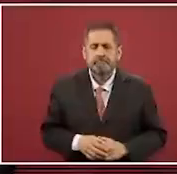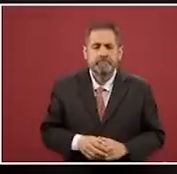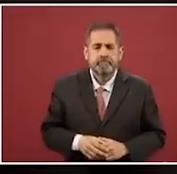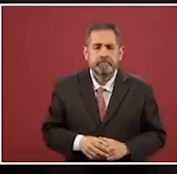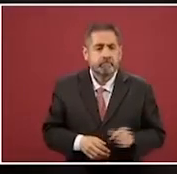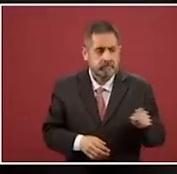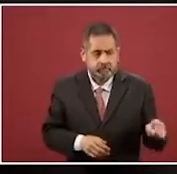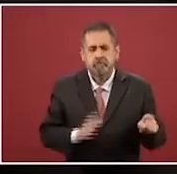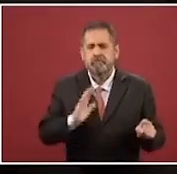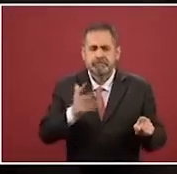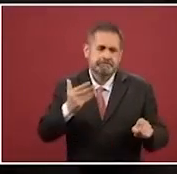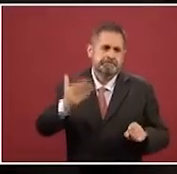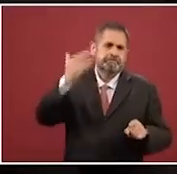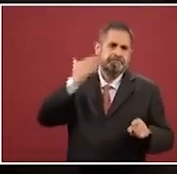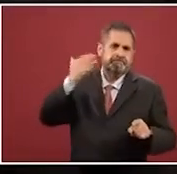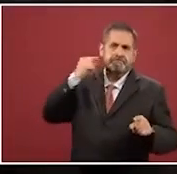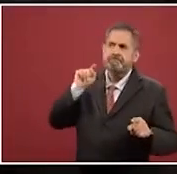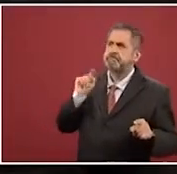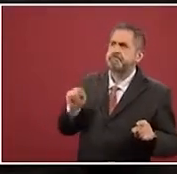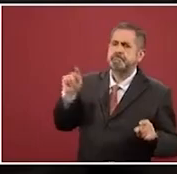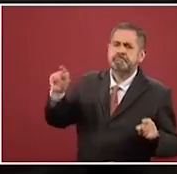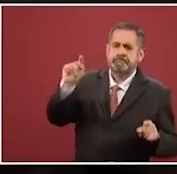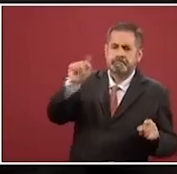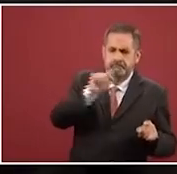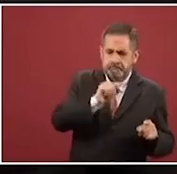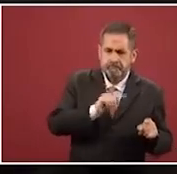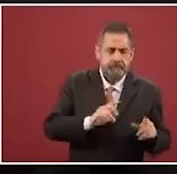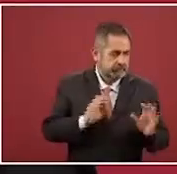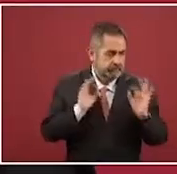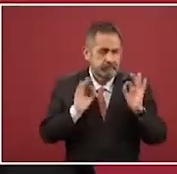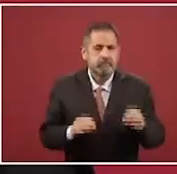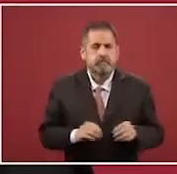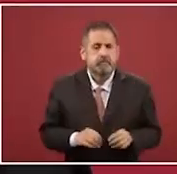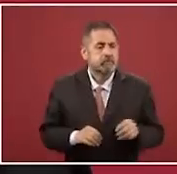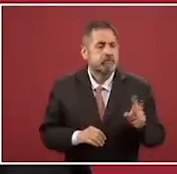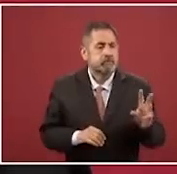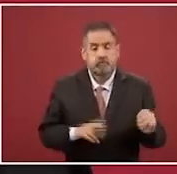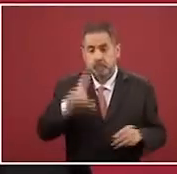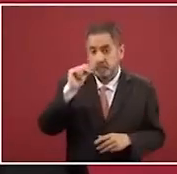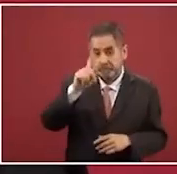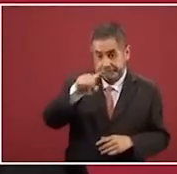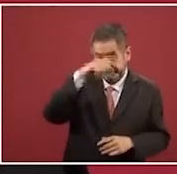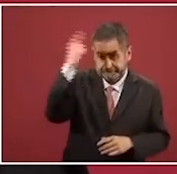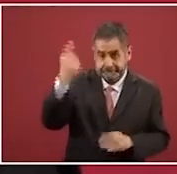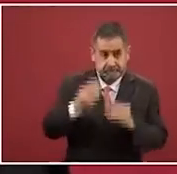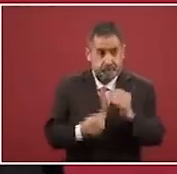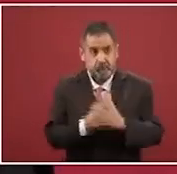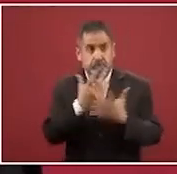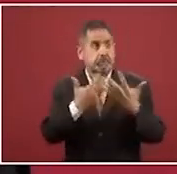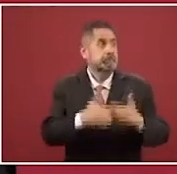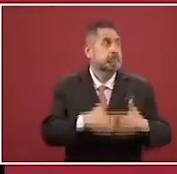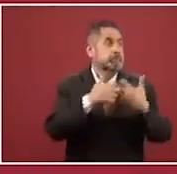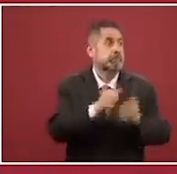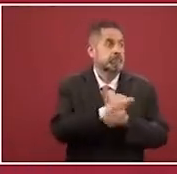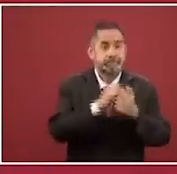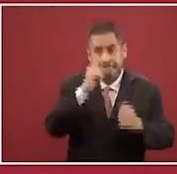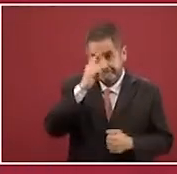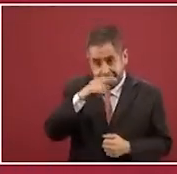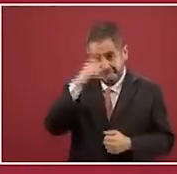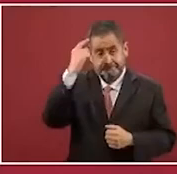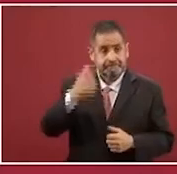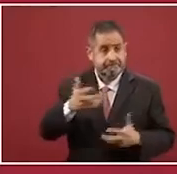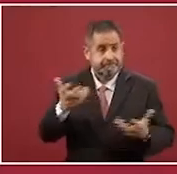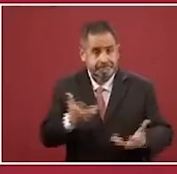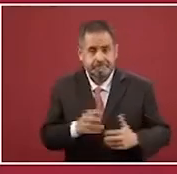han hecho refinerías, no es fácil hacer una refinería, no cualquier empresa